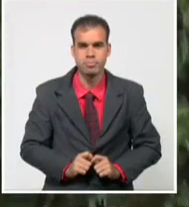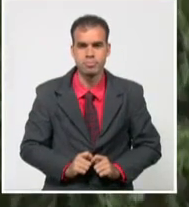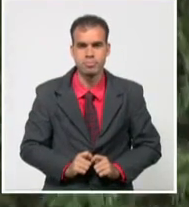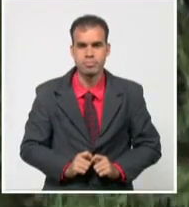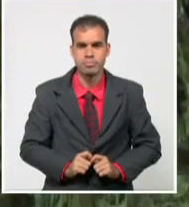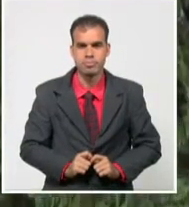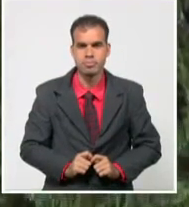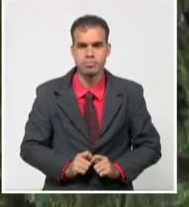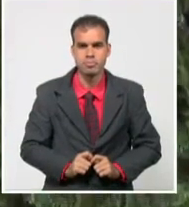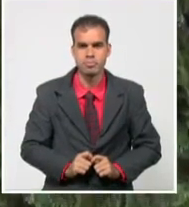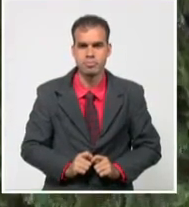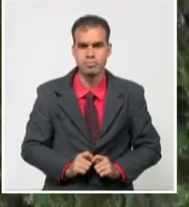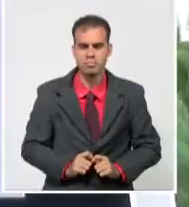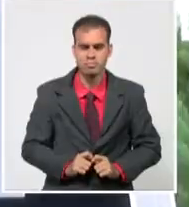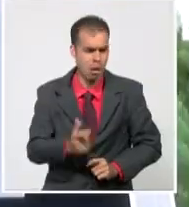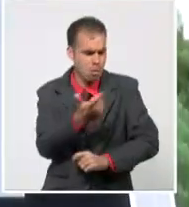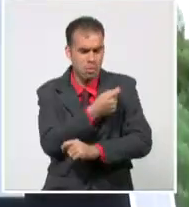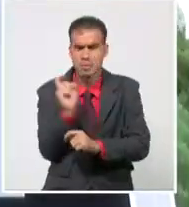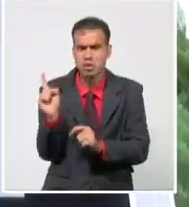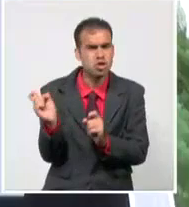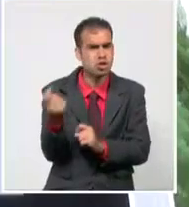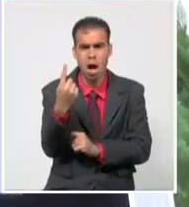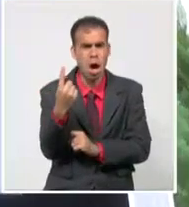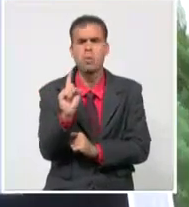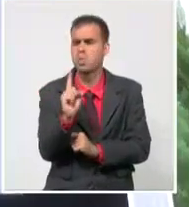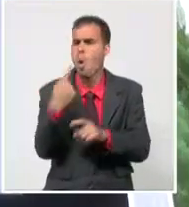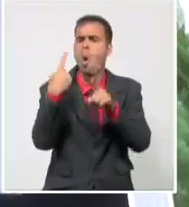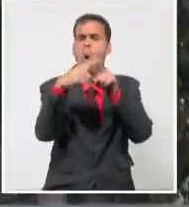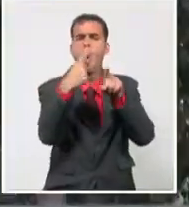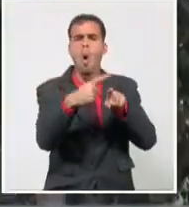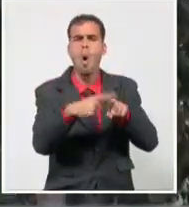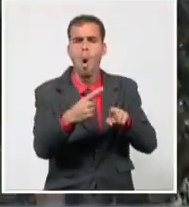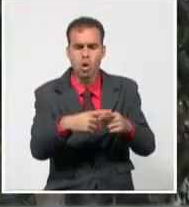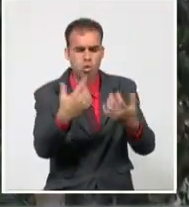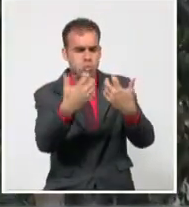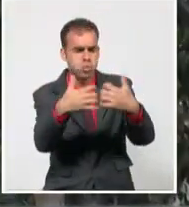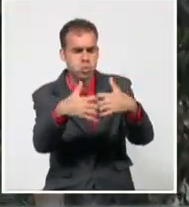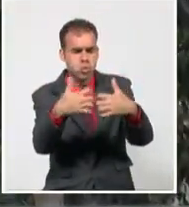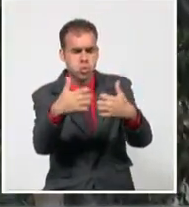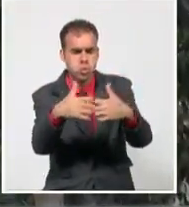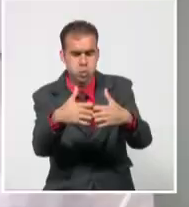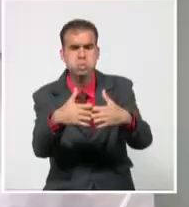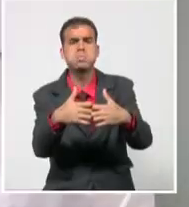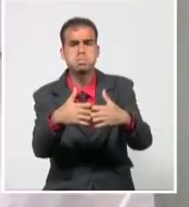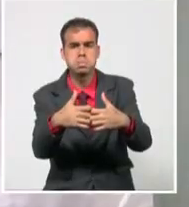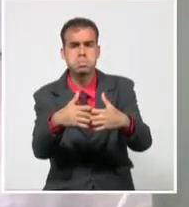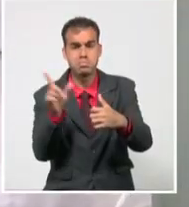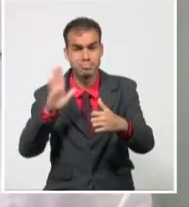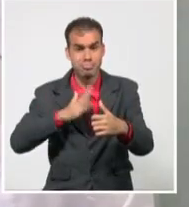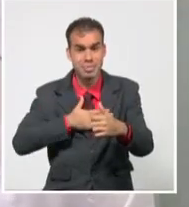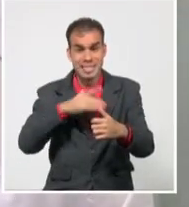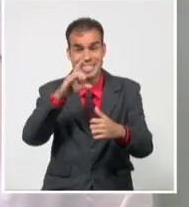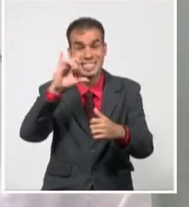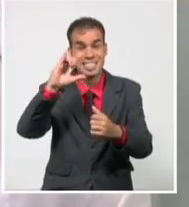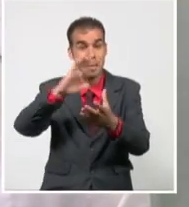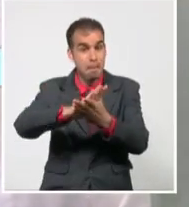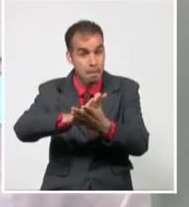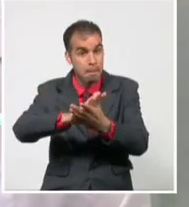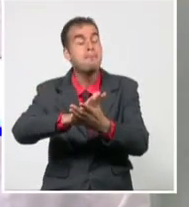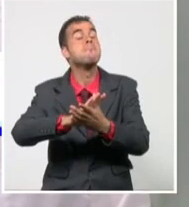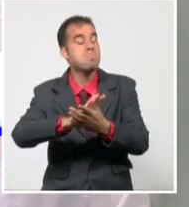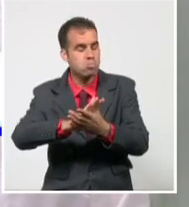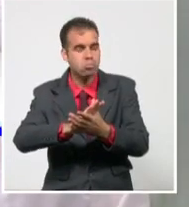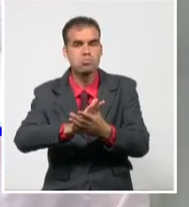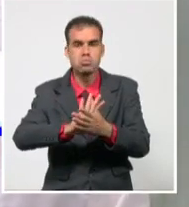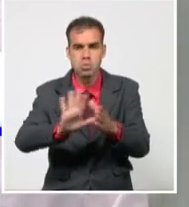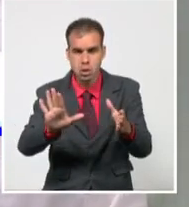este producto, han estado otros anticuerpos y productos novedosos del CIN. Esta empresa también ya